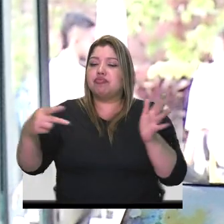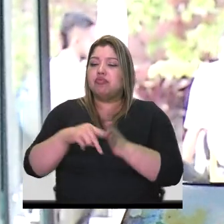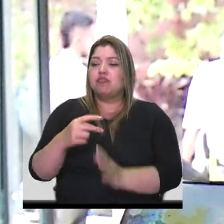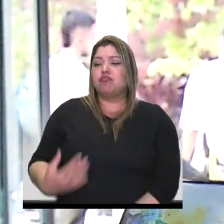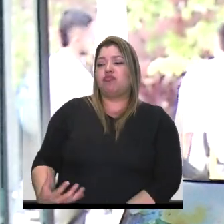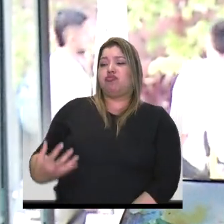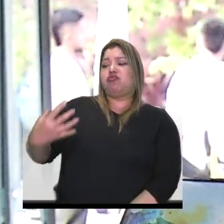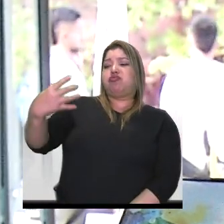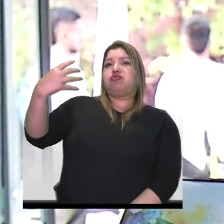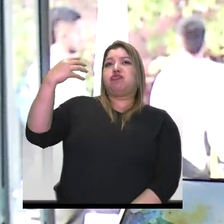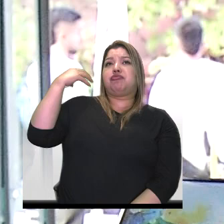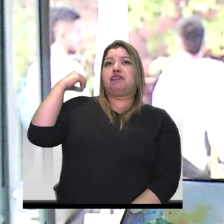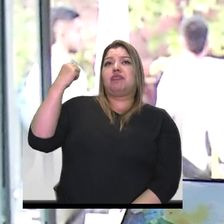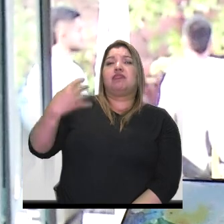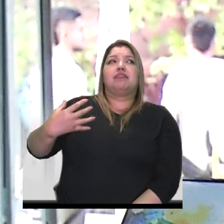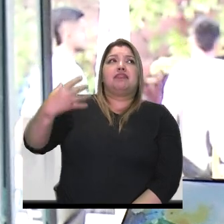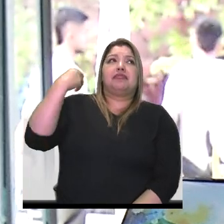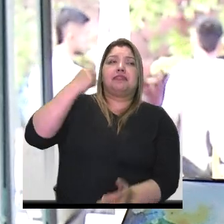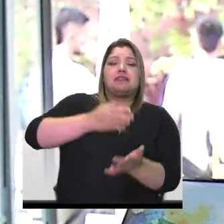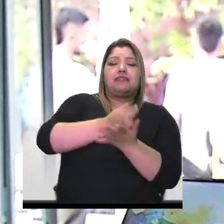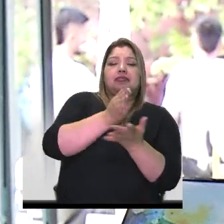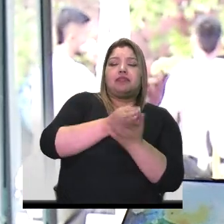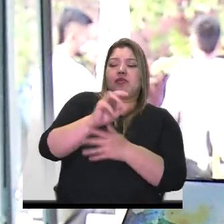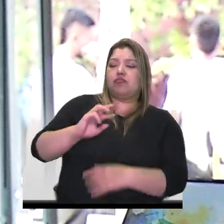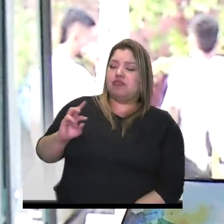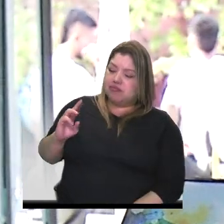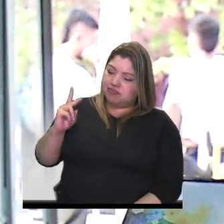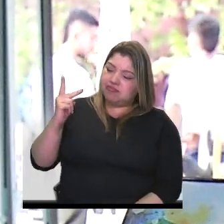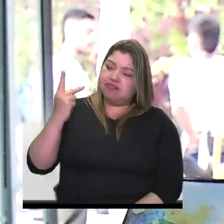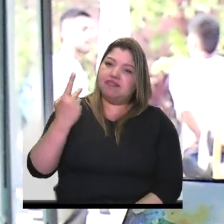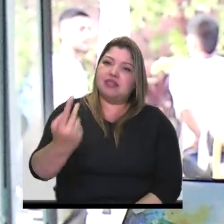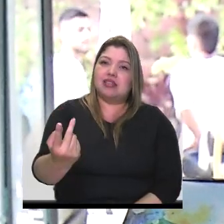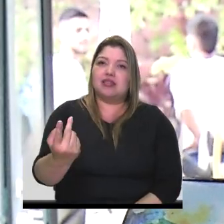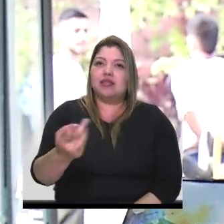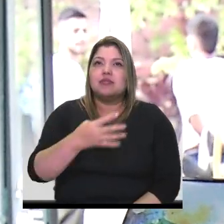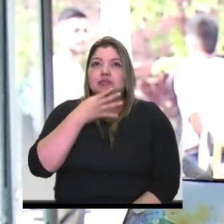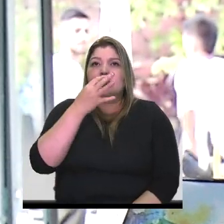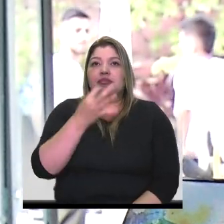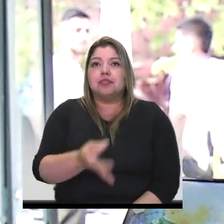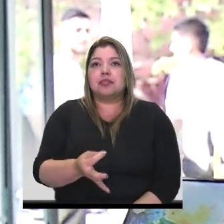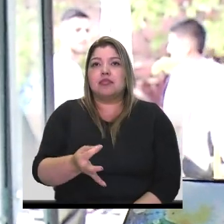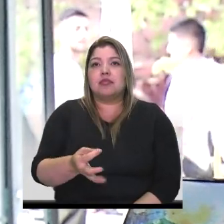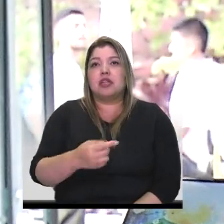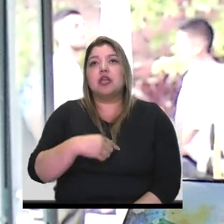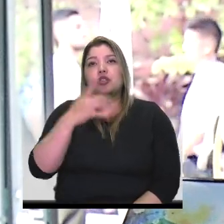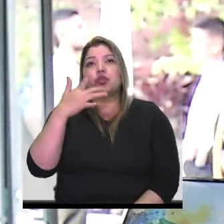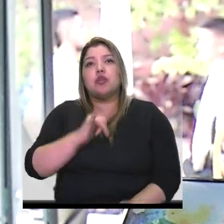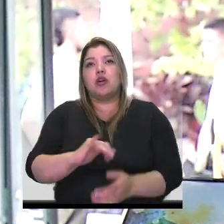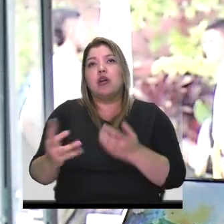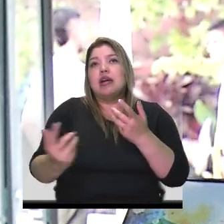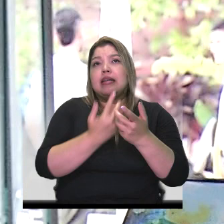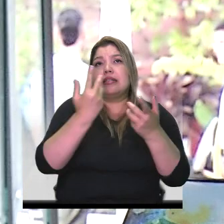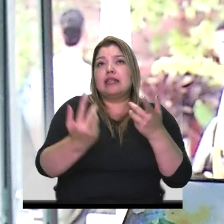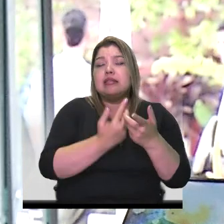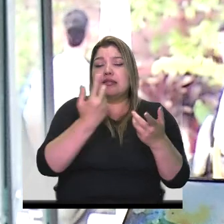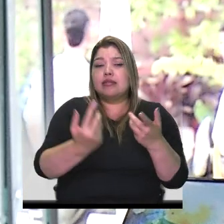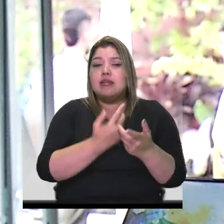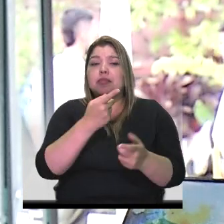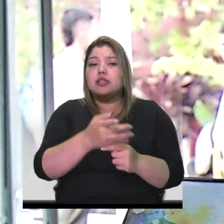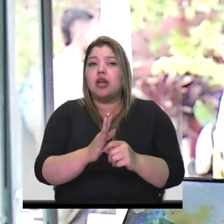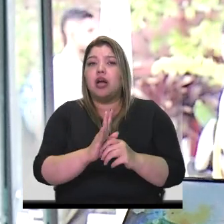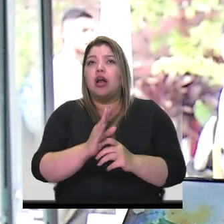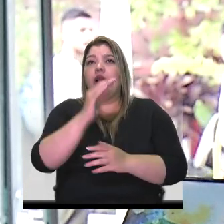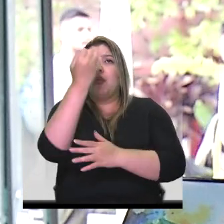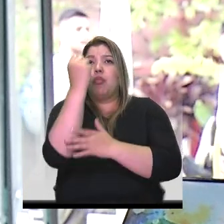y unas tecnologías que tienen otras líneas de evolución. Entonces, precisamente, claro, pues yo creo que este sistema específico ya está en los colapsos, es que eso no